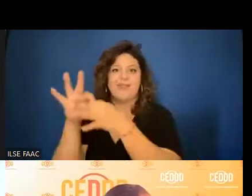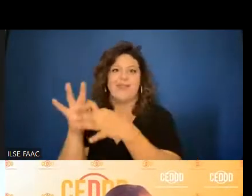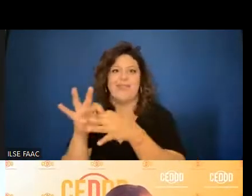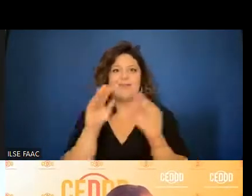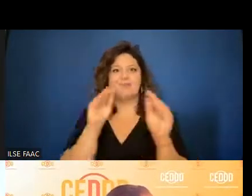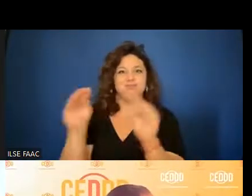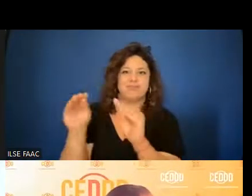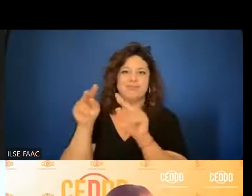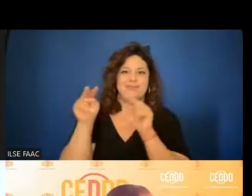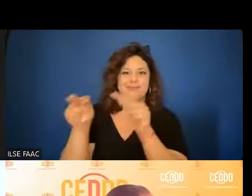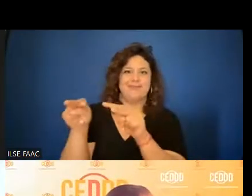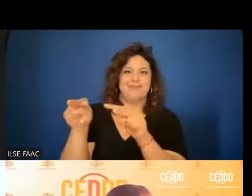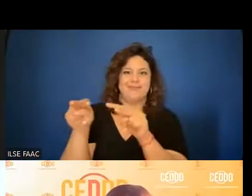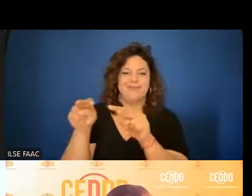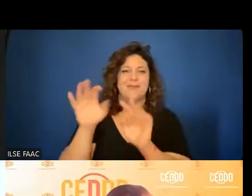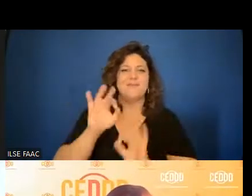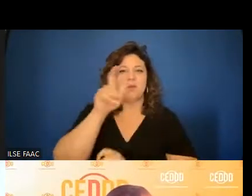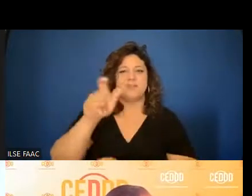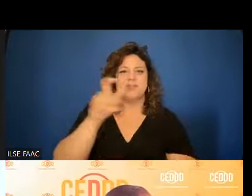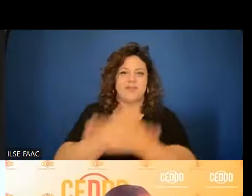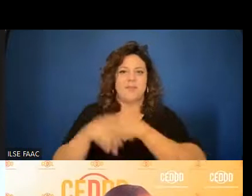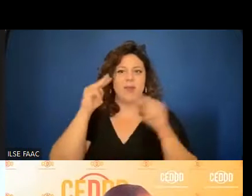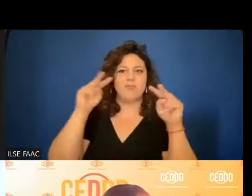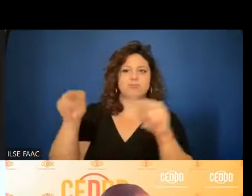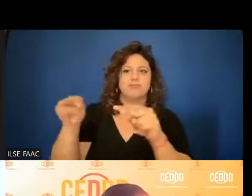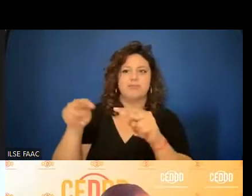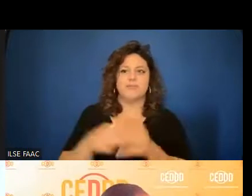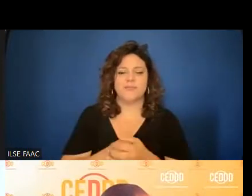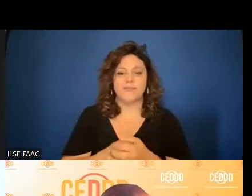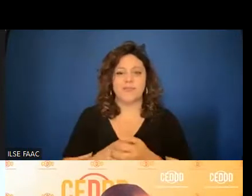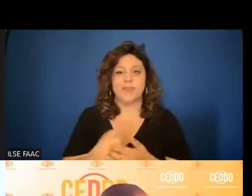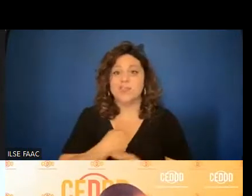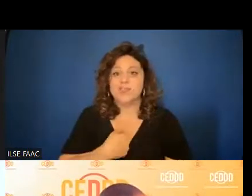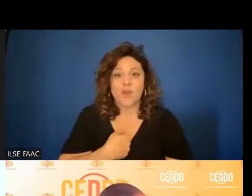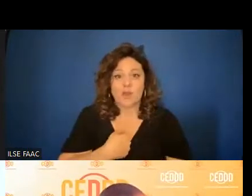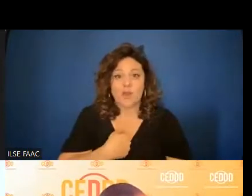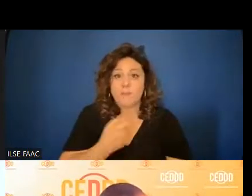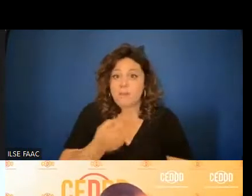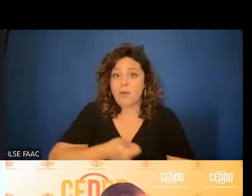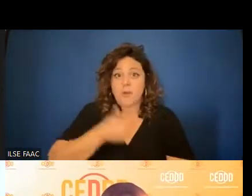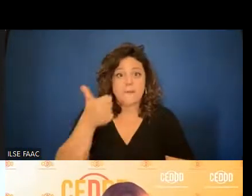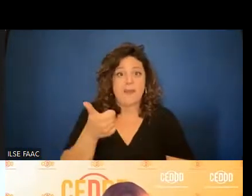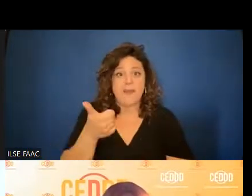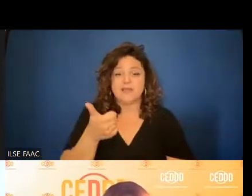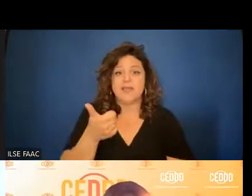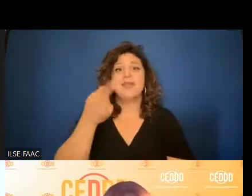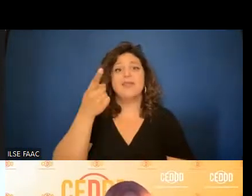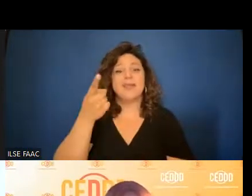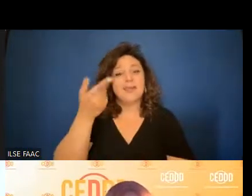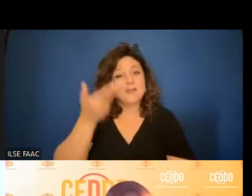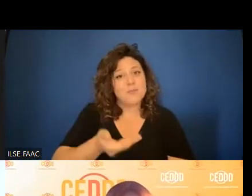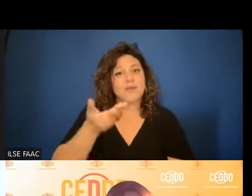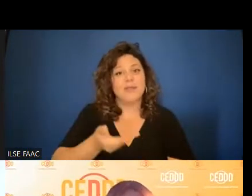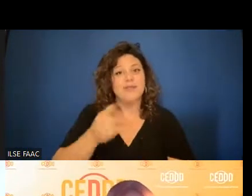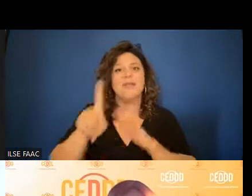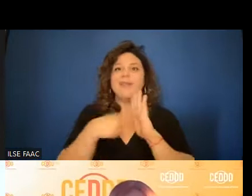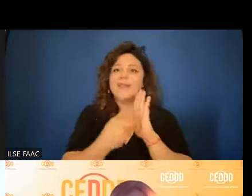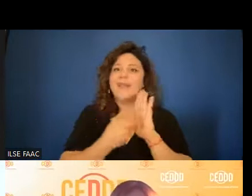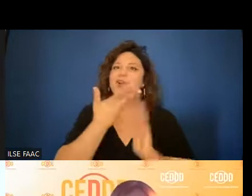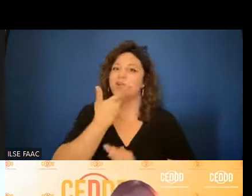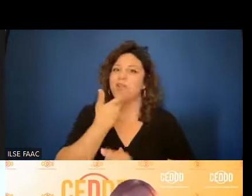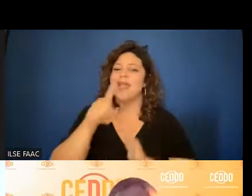de estigmas, para que realmente pues, las personas con discapacidad pues, puedan llevar a cabo su proyecto